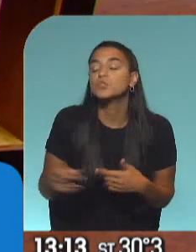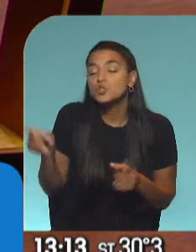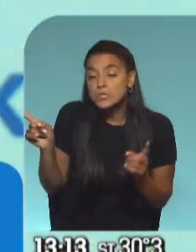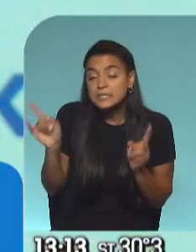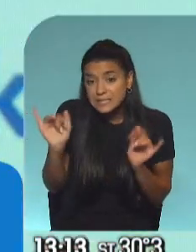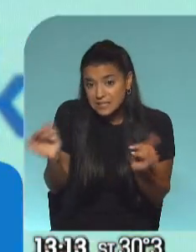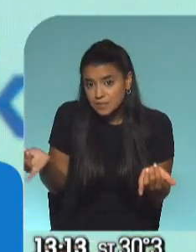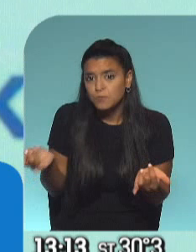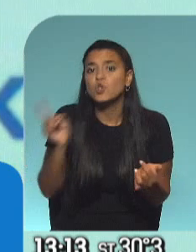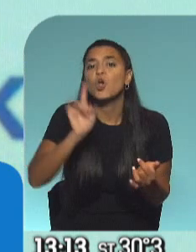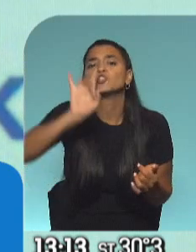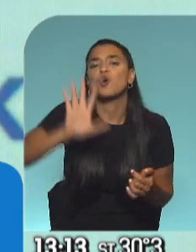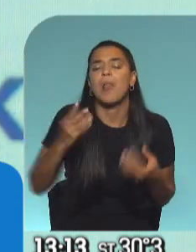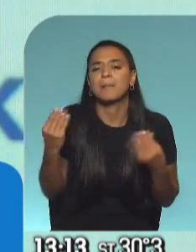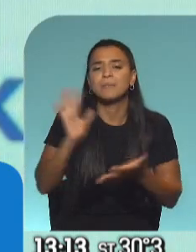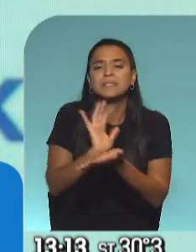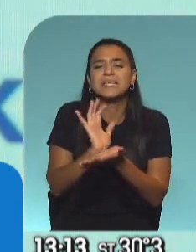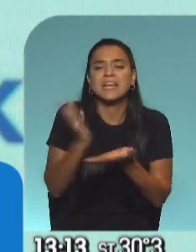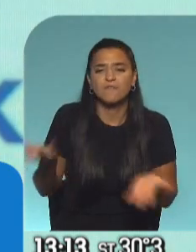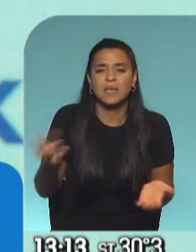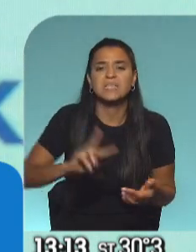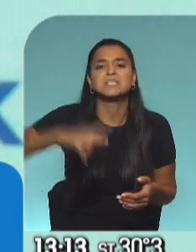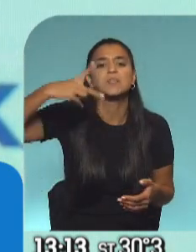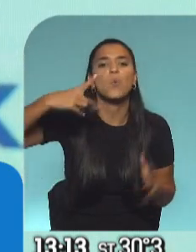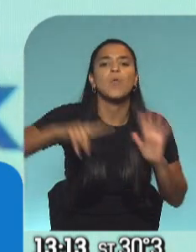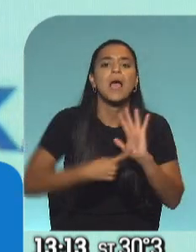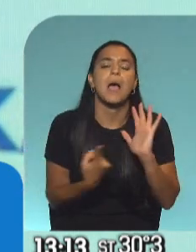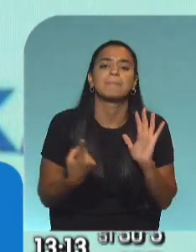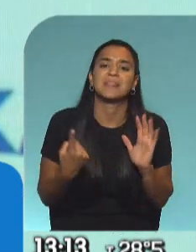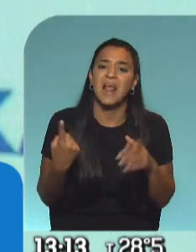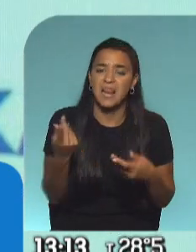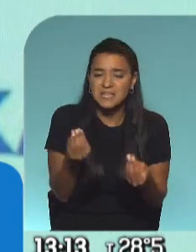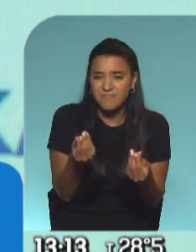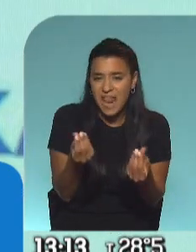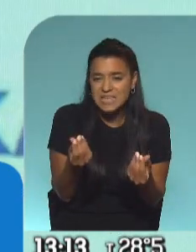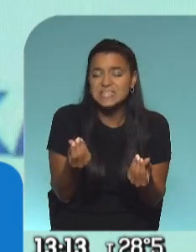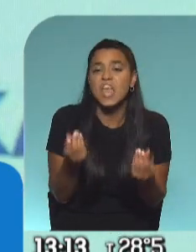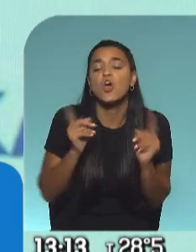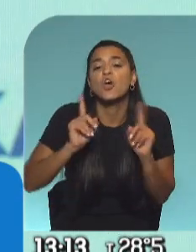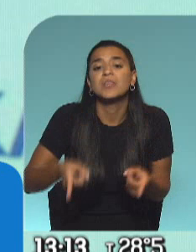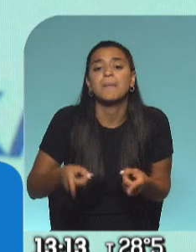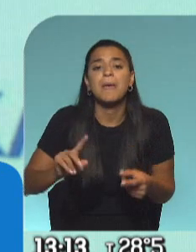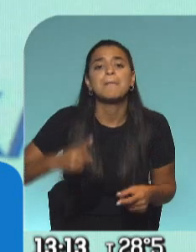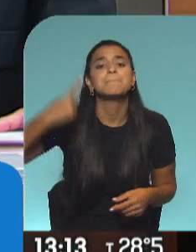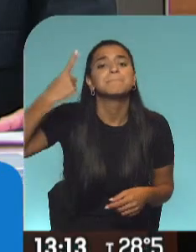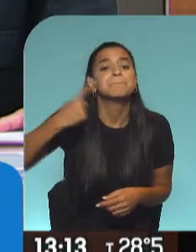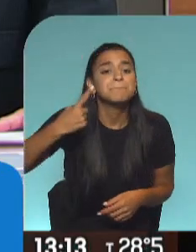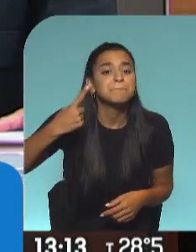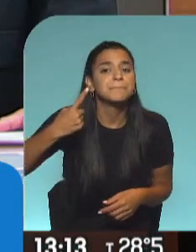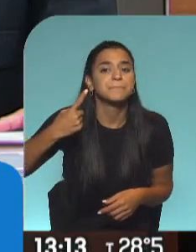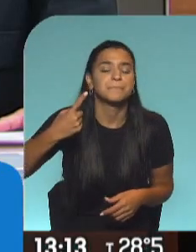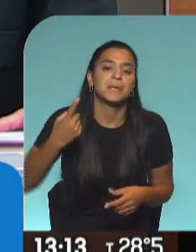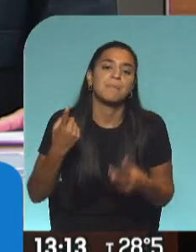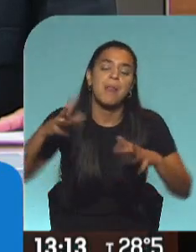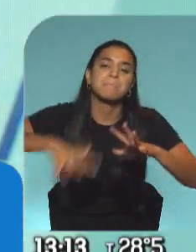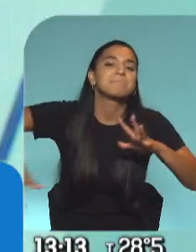por lo que significa como segundo centro financiero mundial, sino que es el primer paraíso